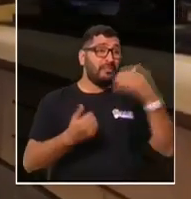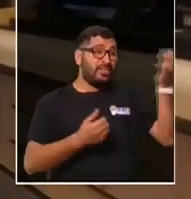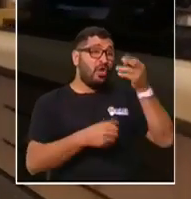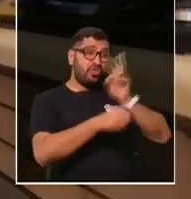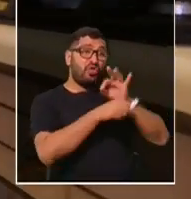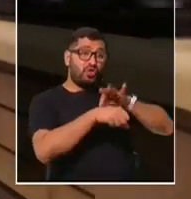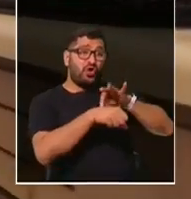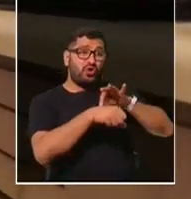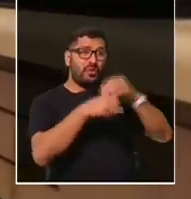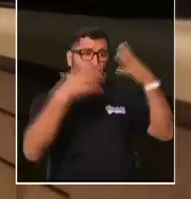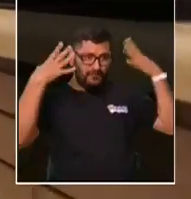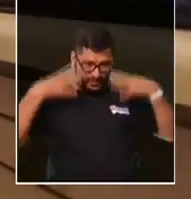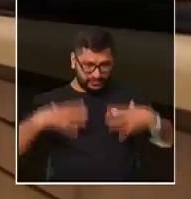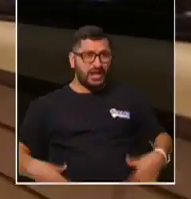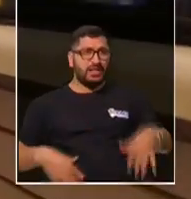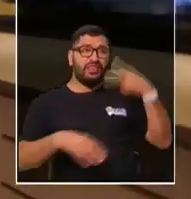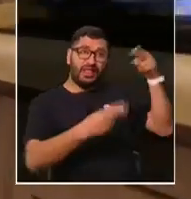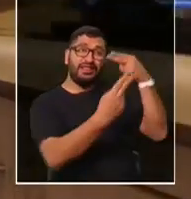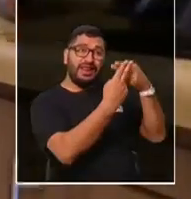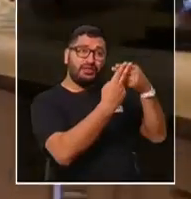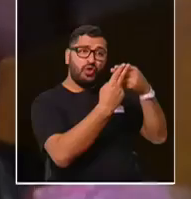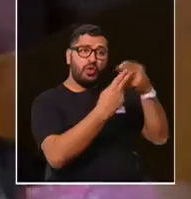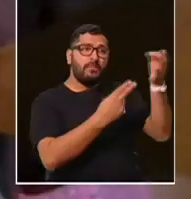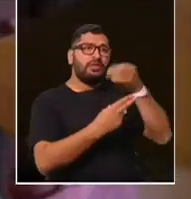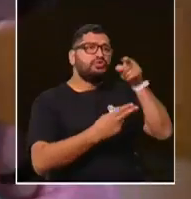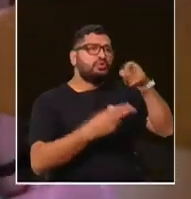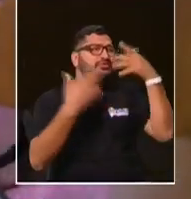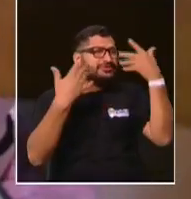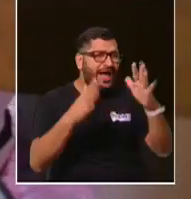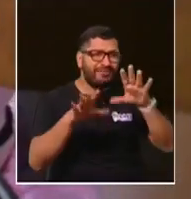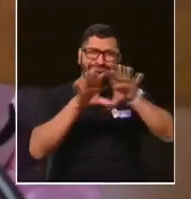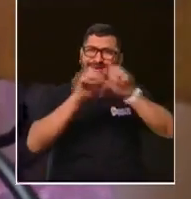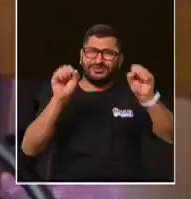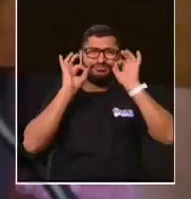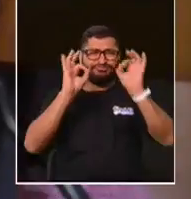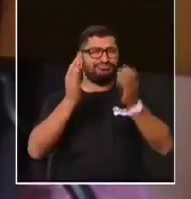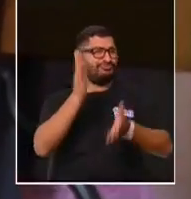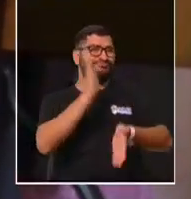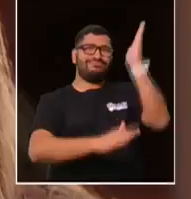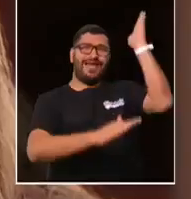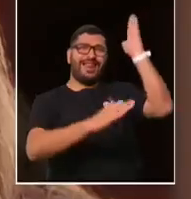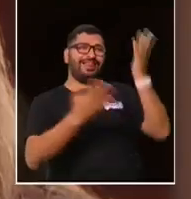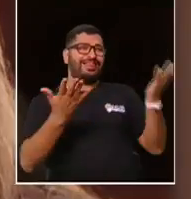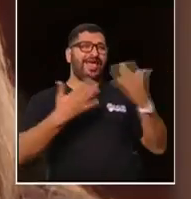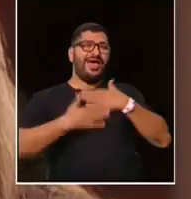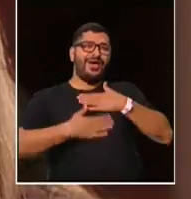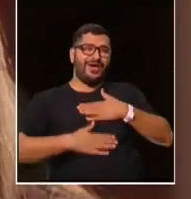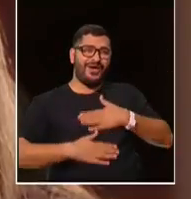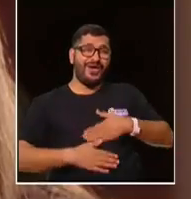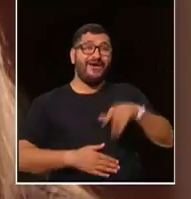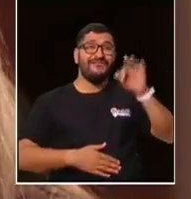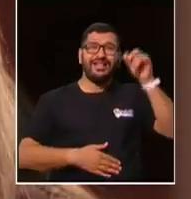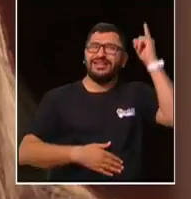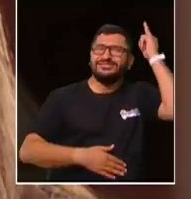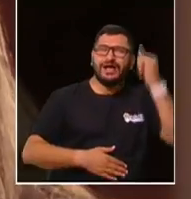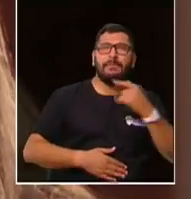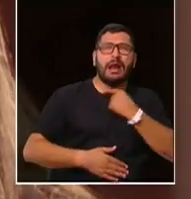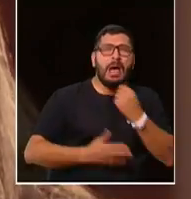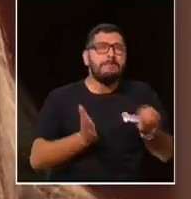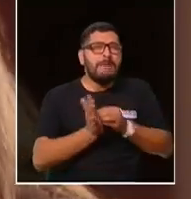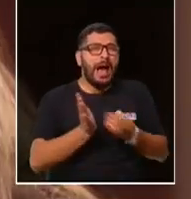dijo su doctor, su fisiatra de la Teletón, la Fernanda ya hubiese estado lista para ser dada de alta. Pero la Fernanda siempre quiere más,